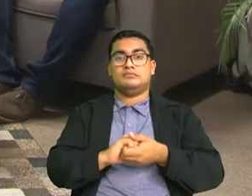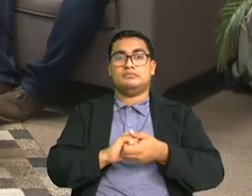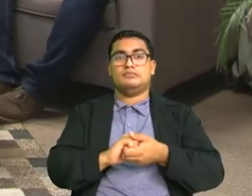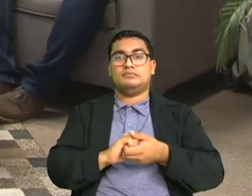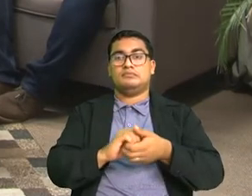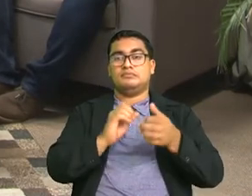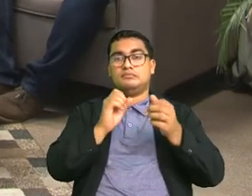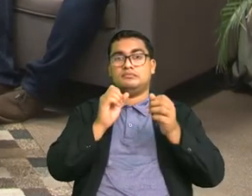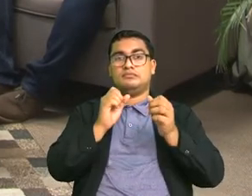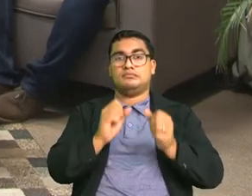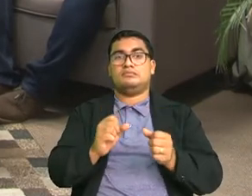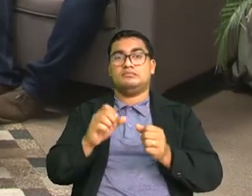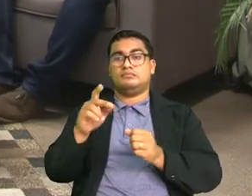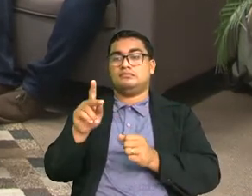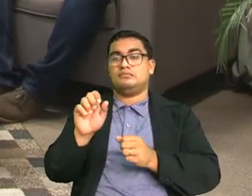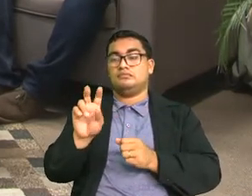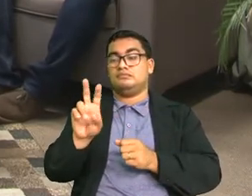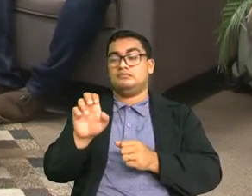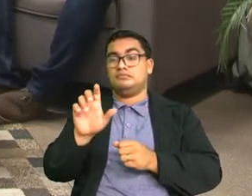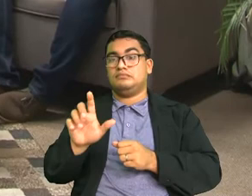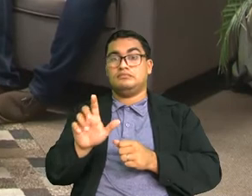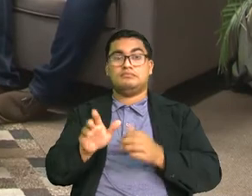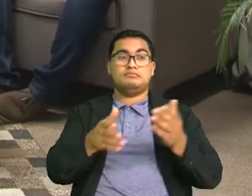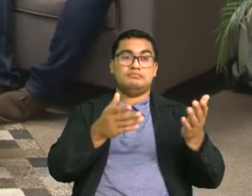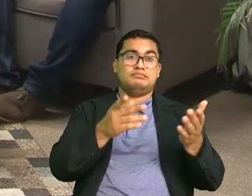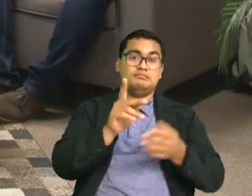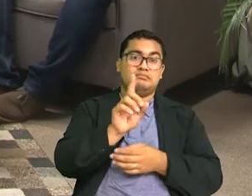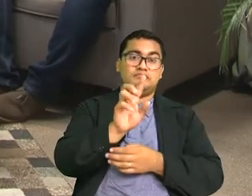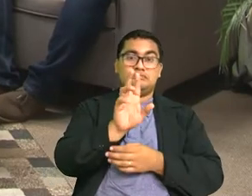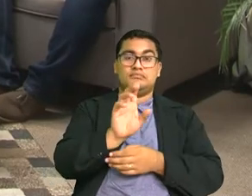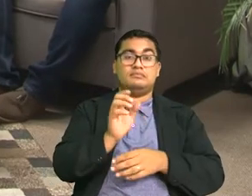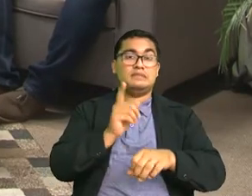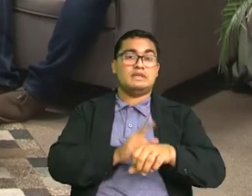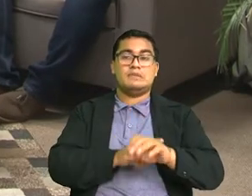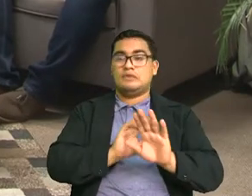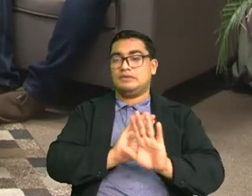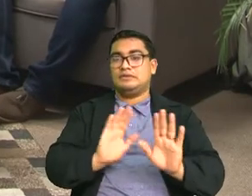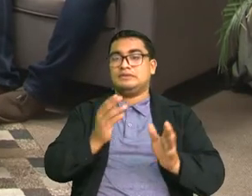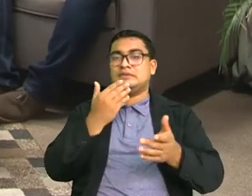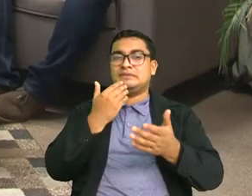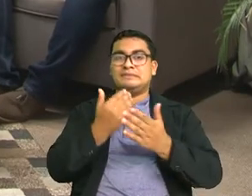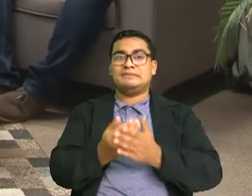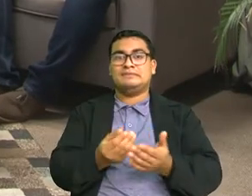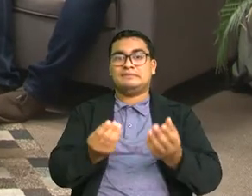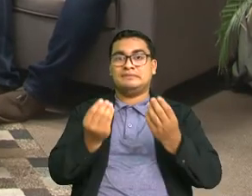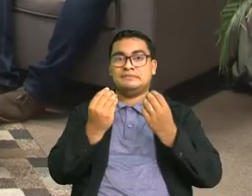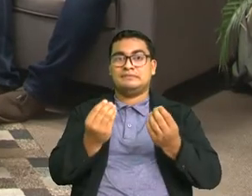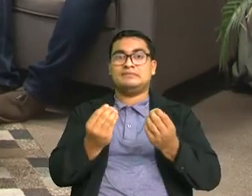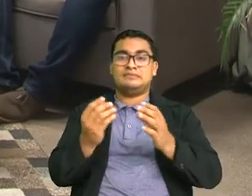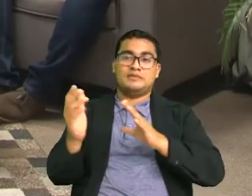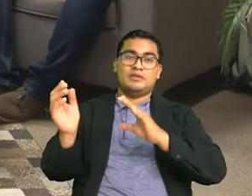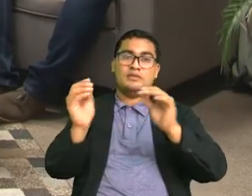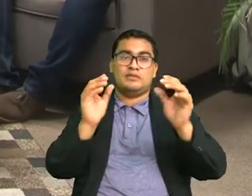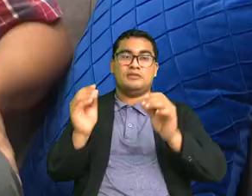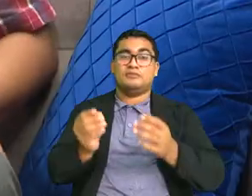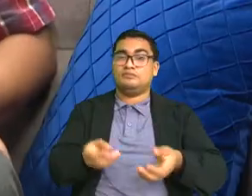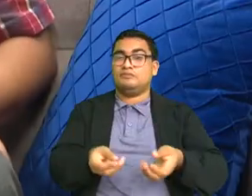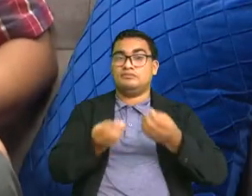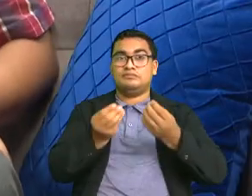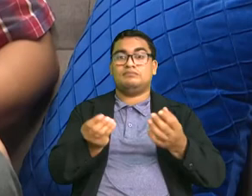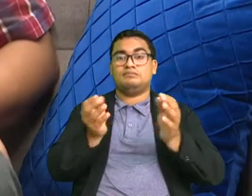compañero pavel por el tiempo ya no nos da para más no me resta más que agradecerle siempre muchas gracias a la charla muy